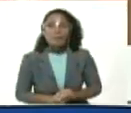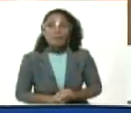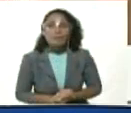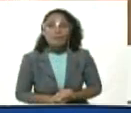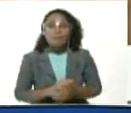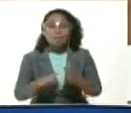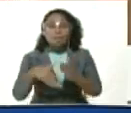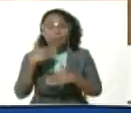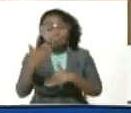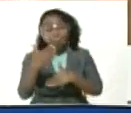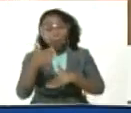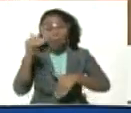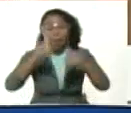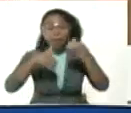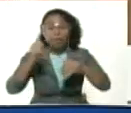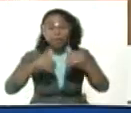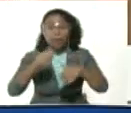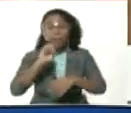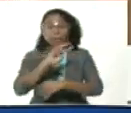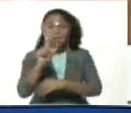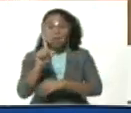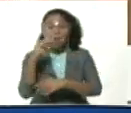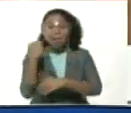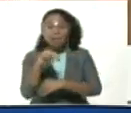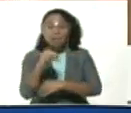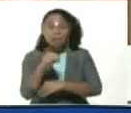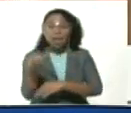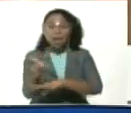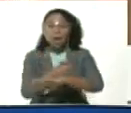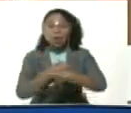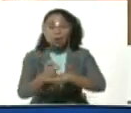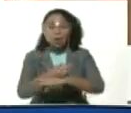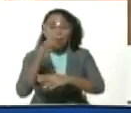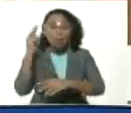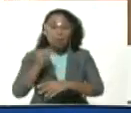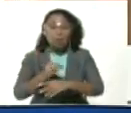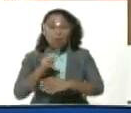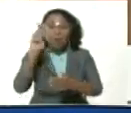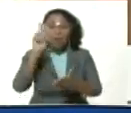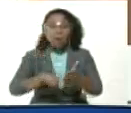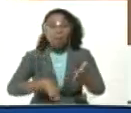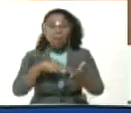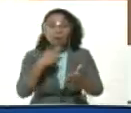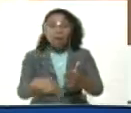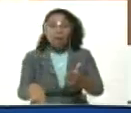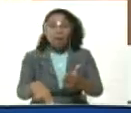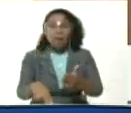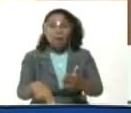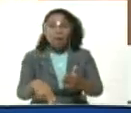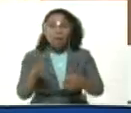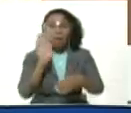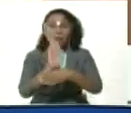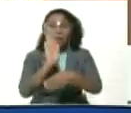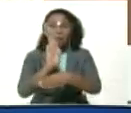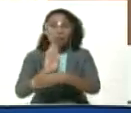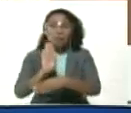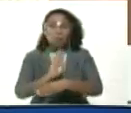después de las elecciones del 21 de noviembre, que el gobierno bolivariano eliminara los protectorados.